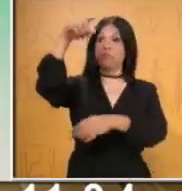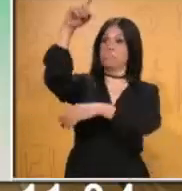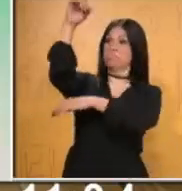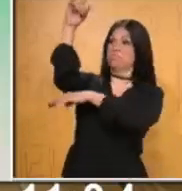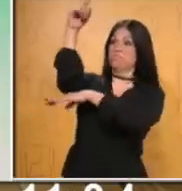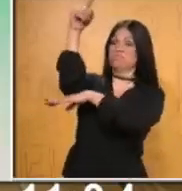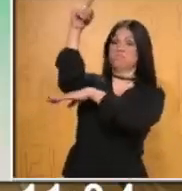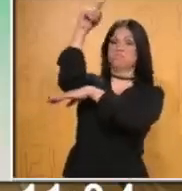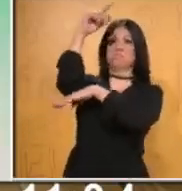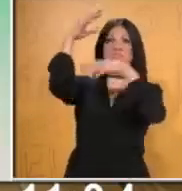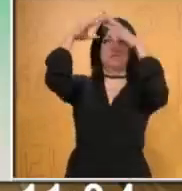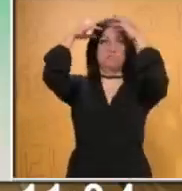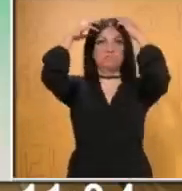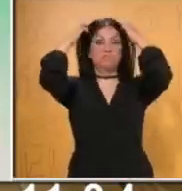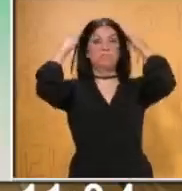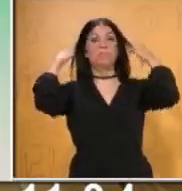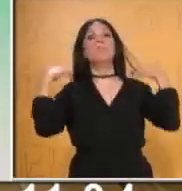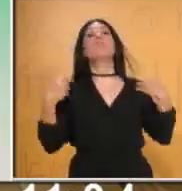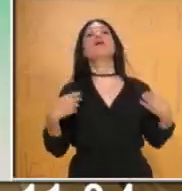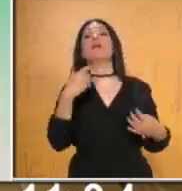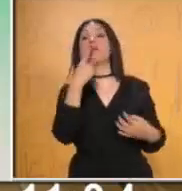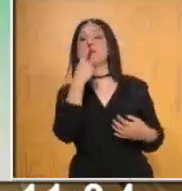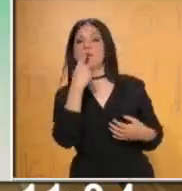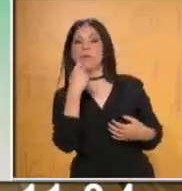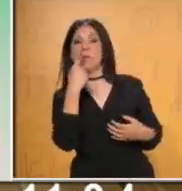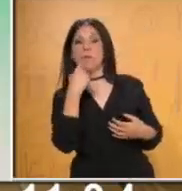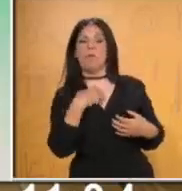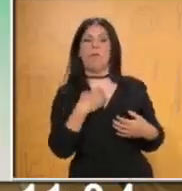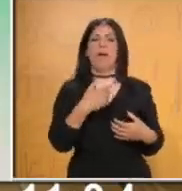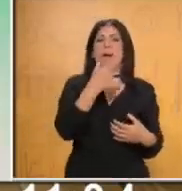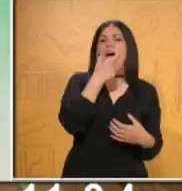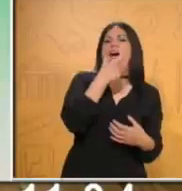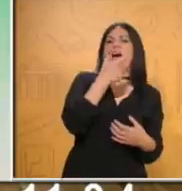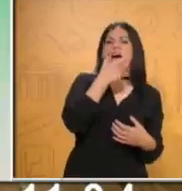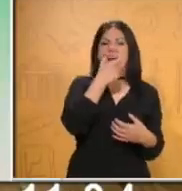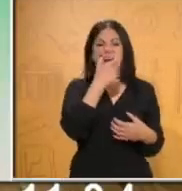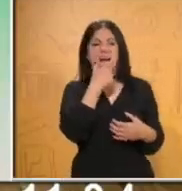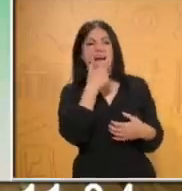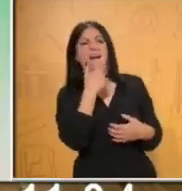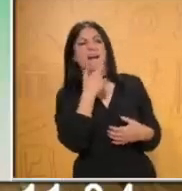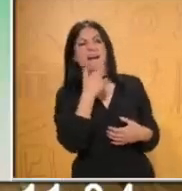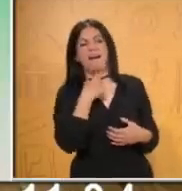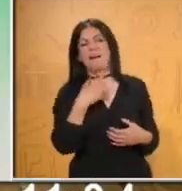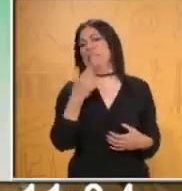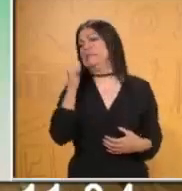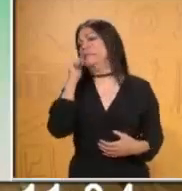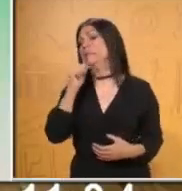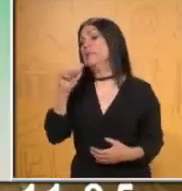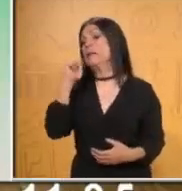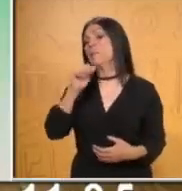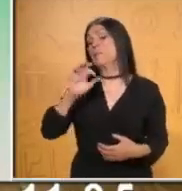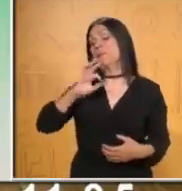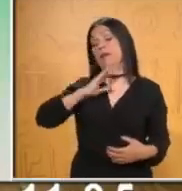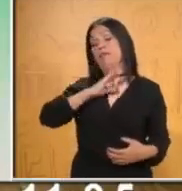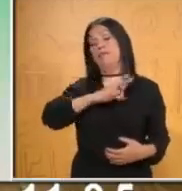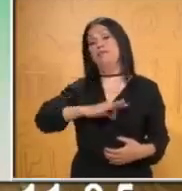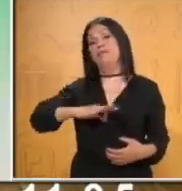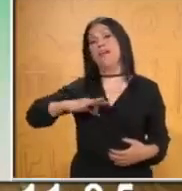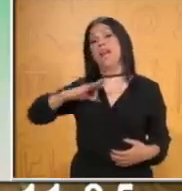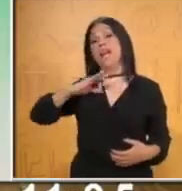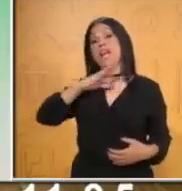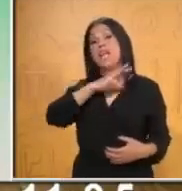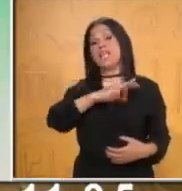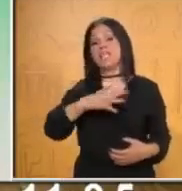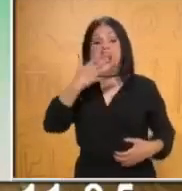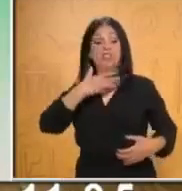totalmente adornado de voz grave, que siempre ríe y goza en temporada de fiestas. Lleva una funda sin